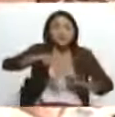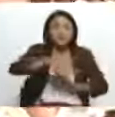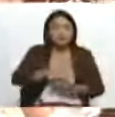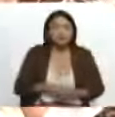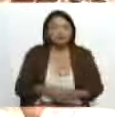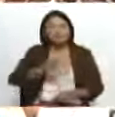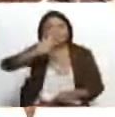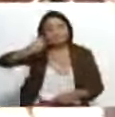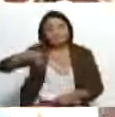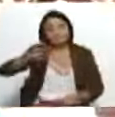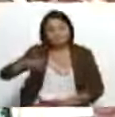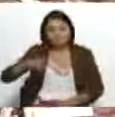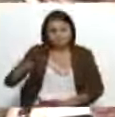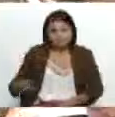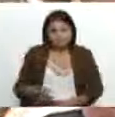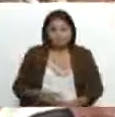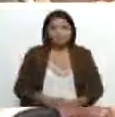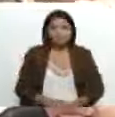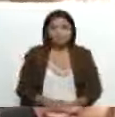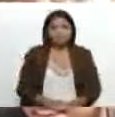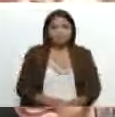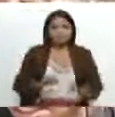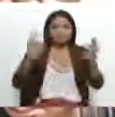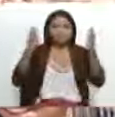la Guayana Esequiba.